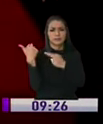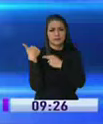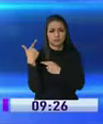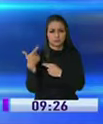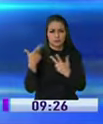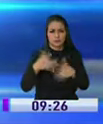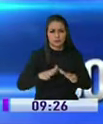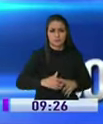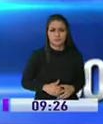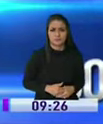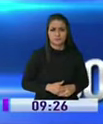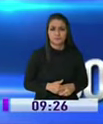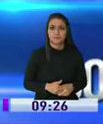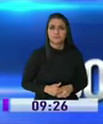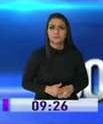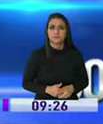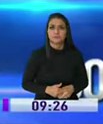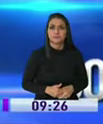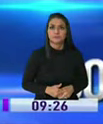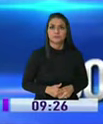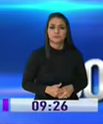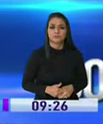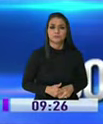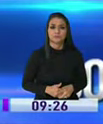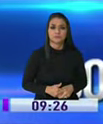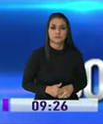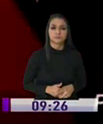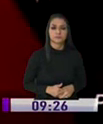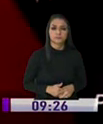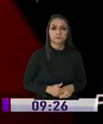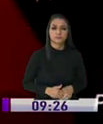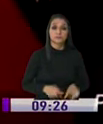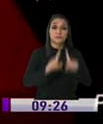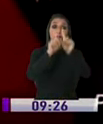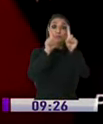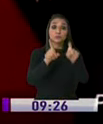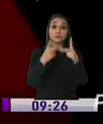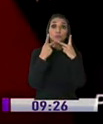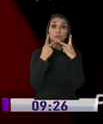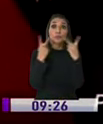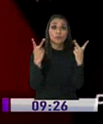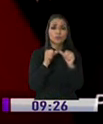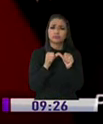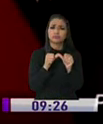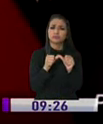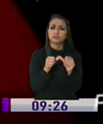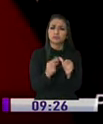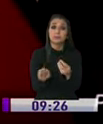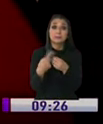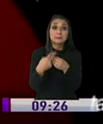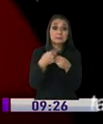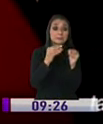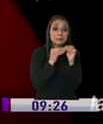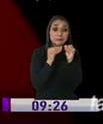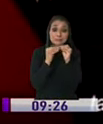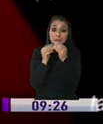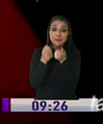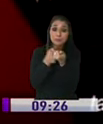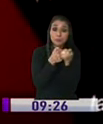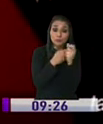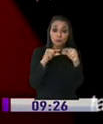ello. Adhesiones, consulta popular. La consulta popular sigue logrando adhesiones, tanto de